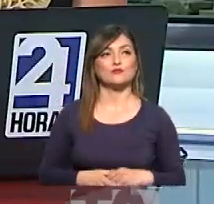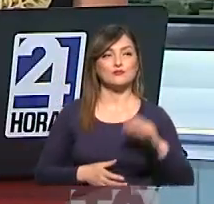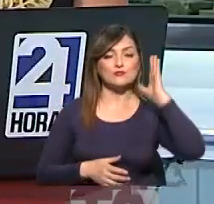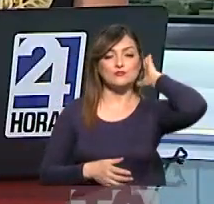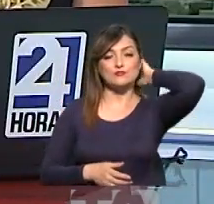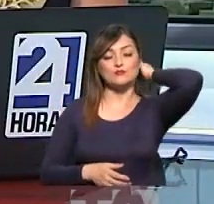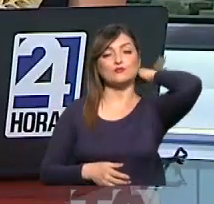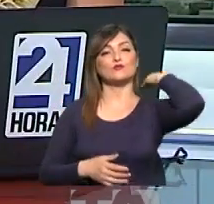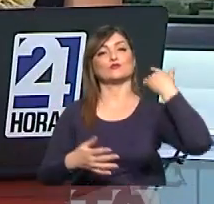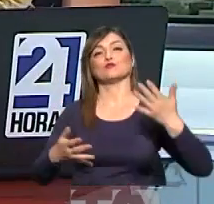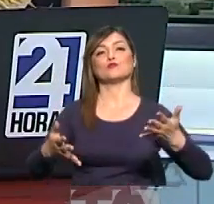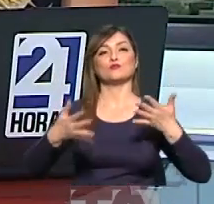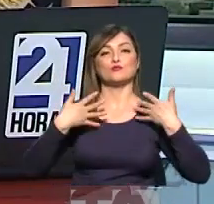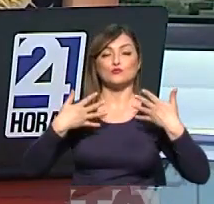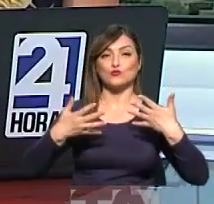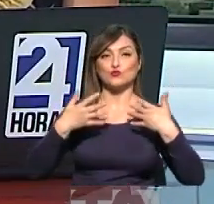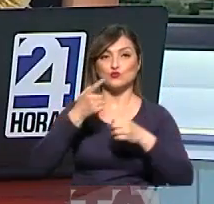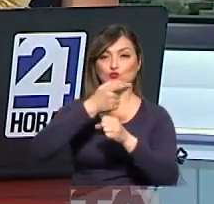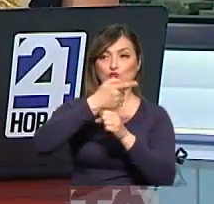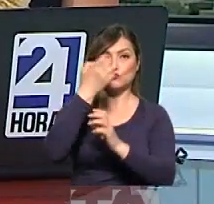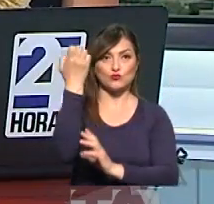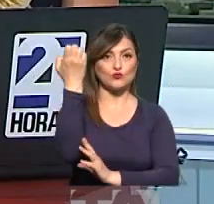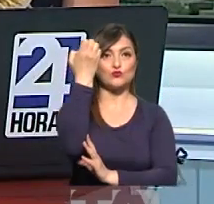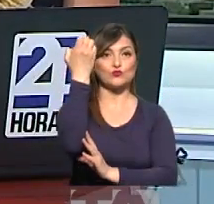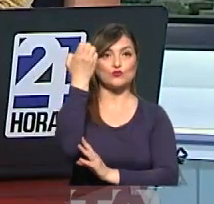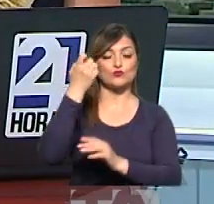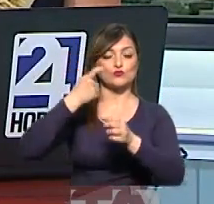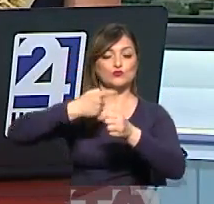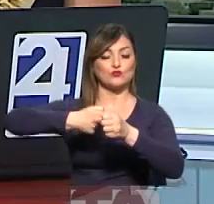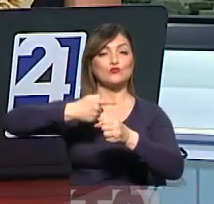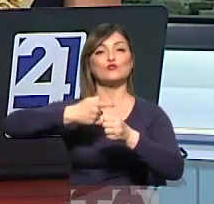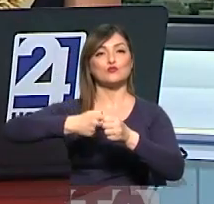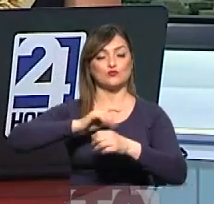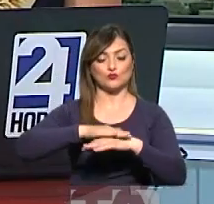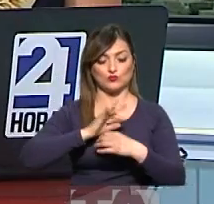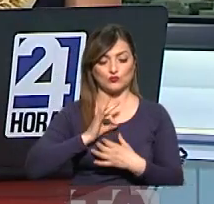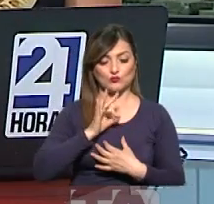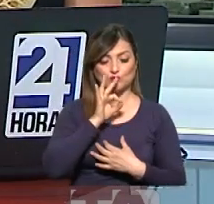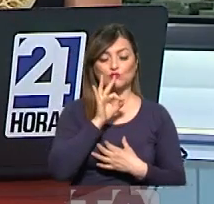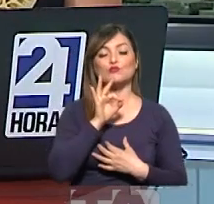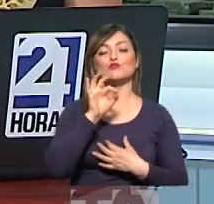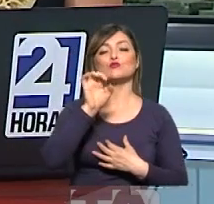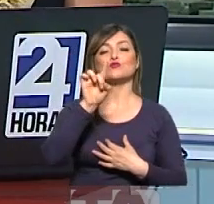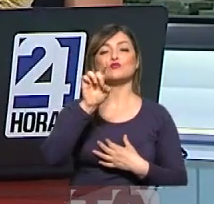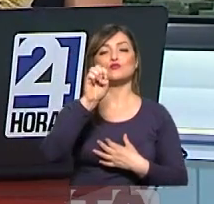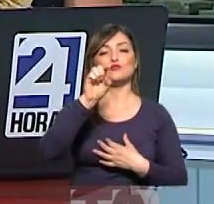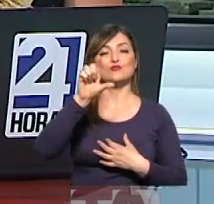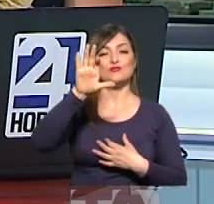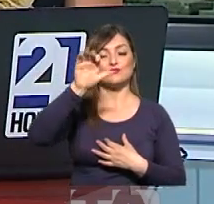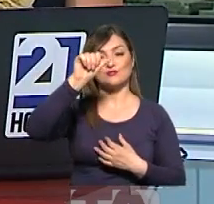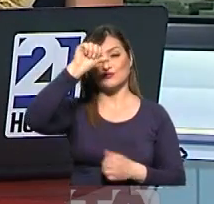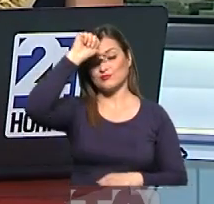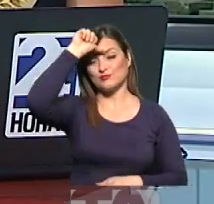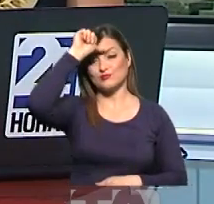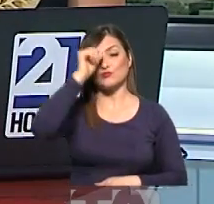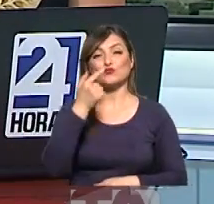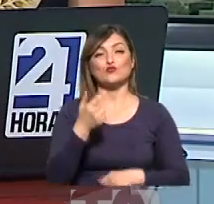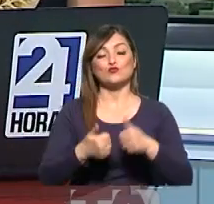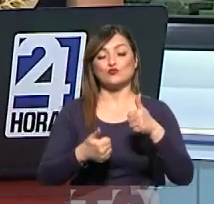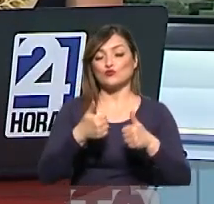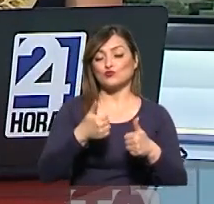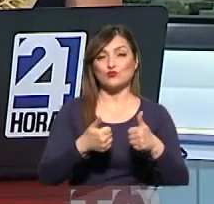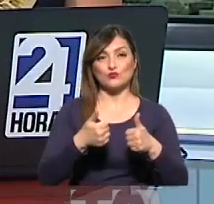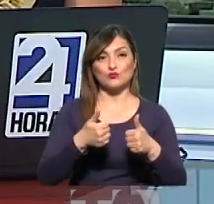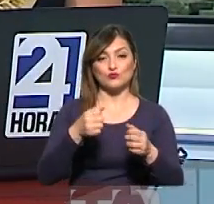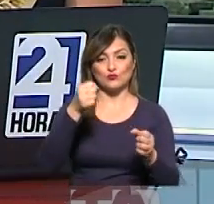Y en Guayaquil rigen medidas como parte del estado de excepción focalizado ante la llegada de la variante Delta al país. Una de ellas es el límite de